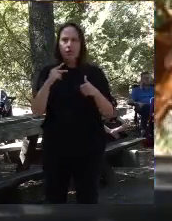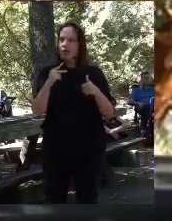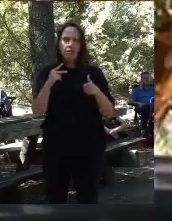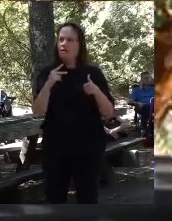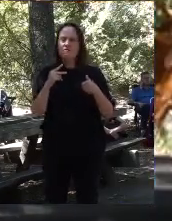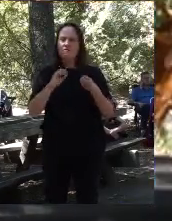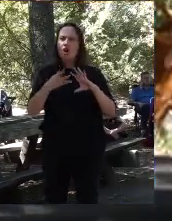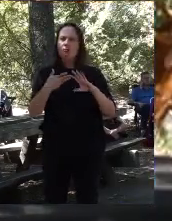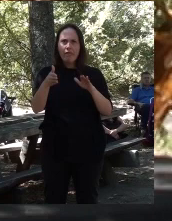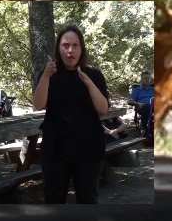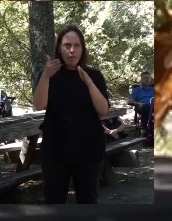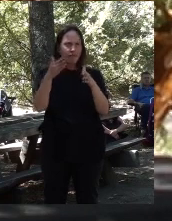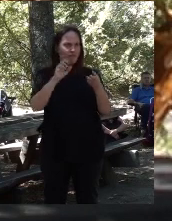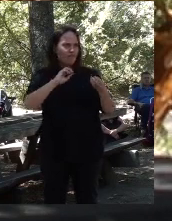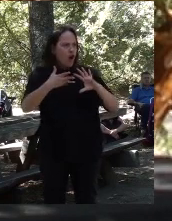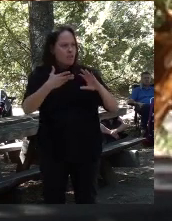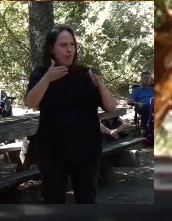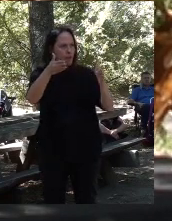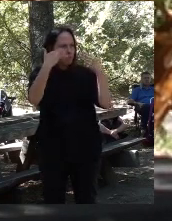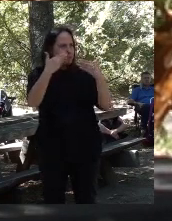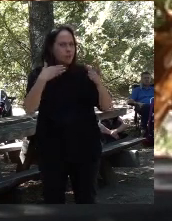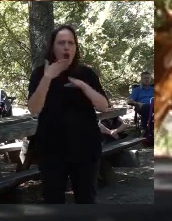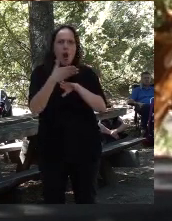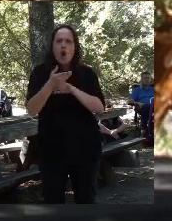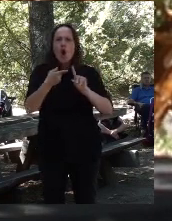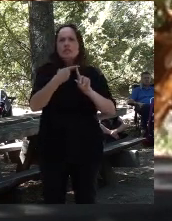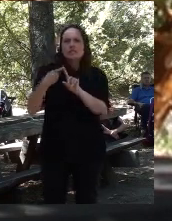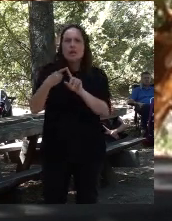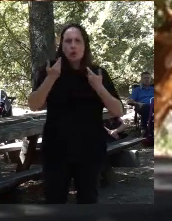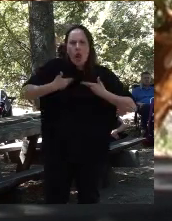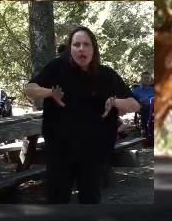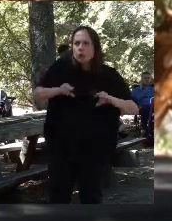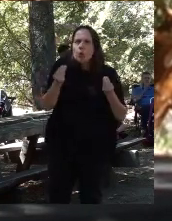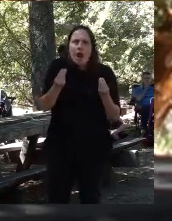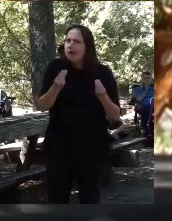que encontrar nuevas formas de relacionarnos con la naturaleza, volver a conectar con ella.